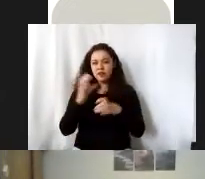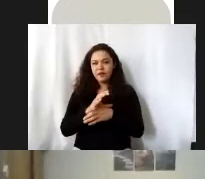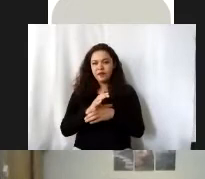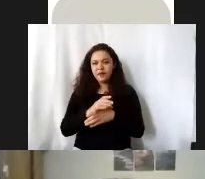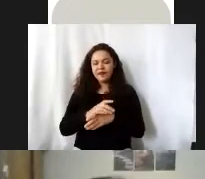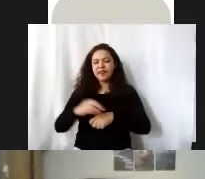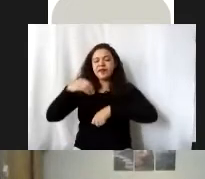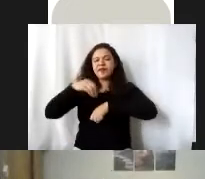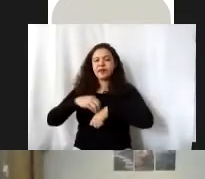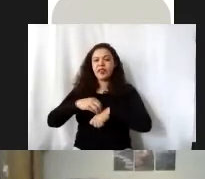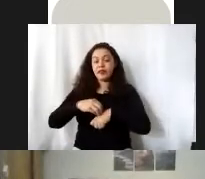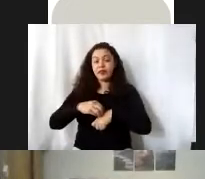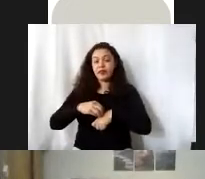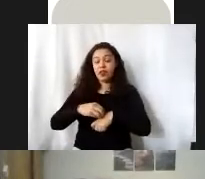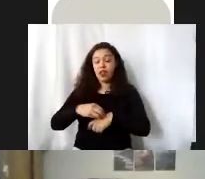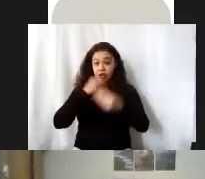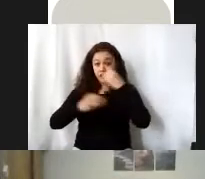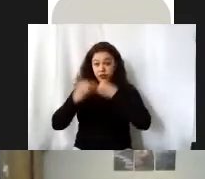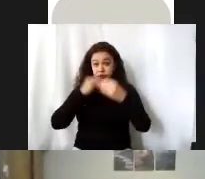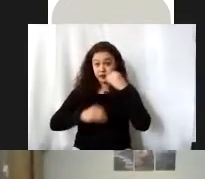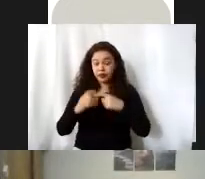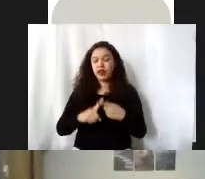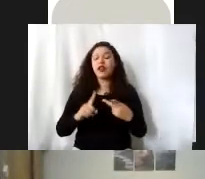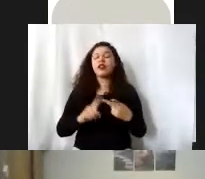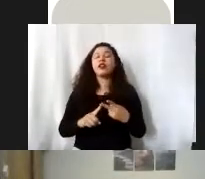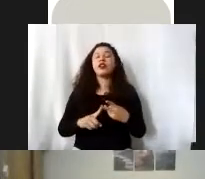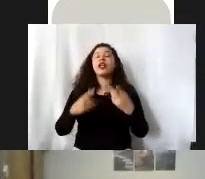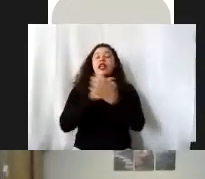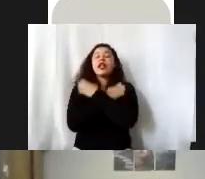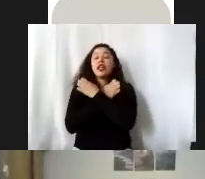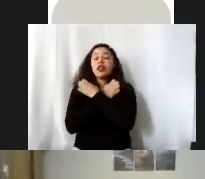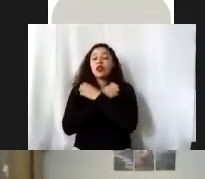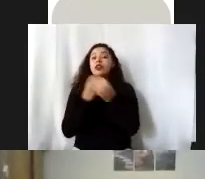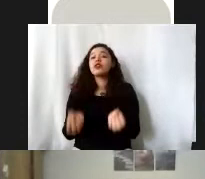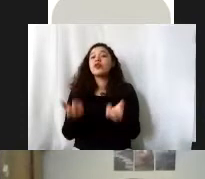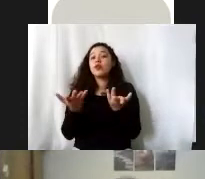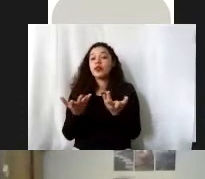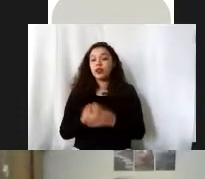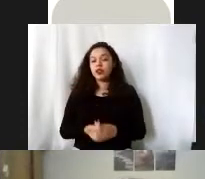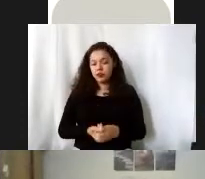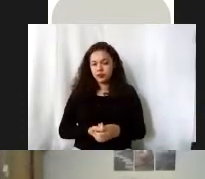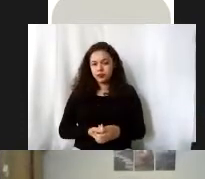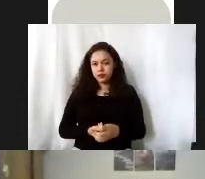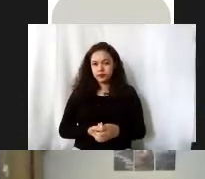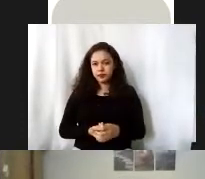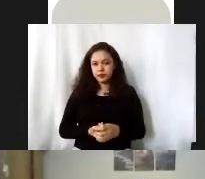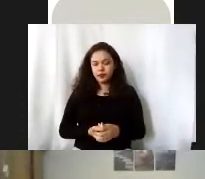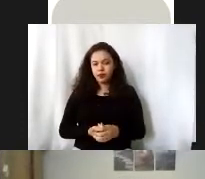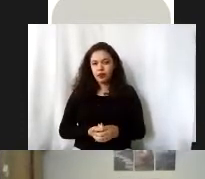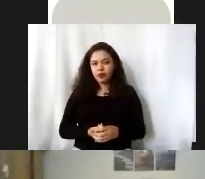es justamente la alimentación y la educación, ¿sí? Entonces, en